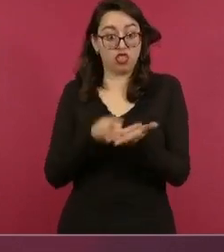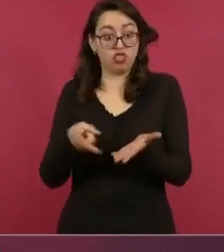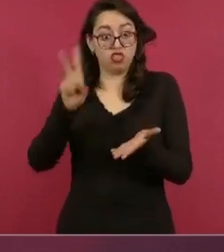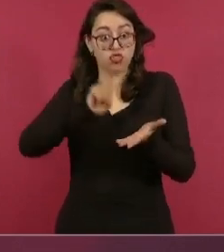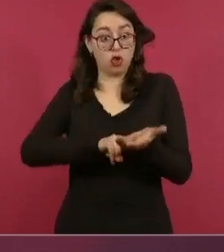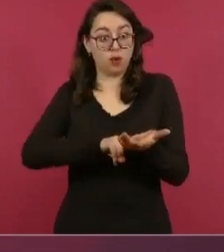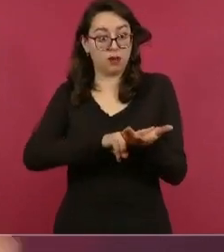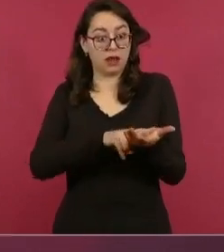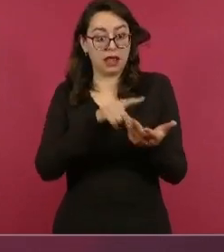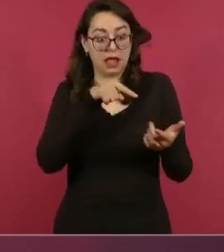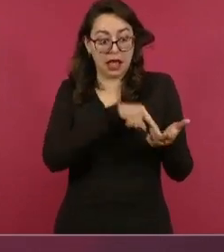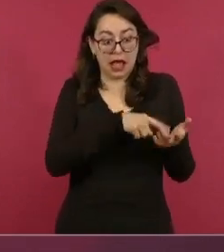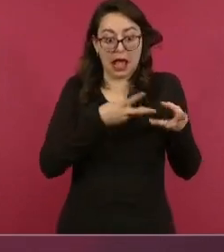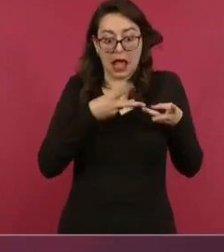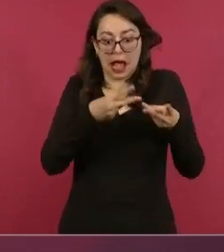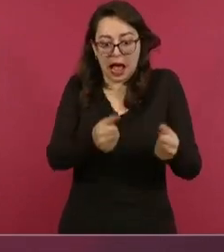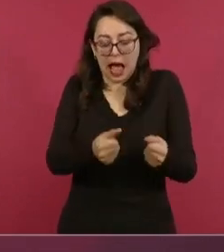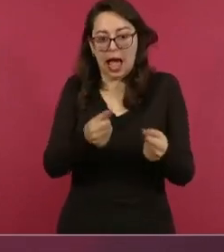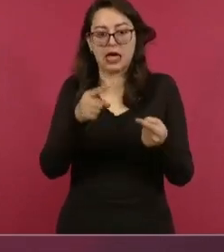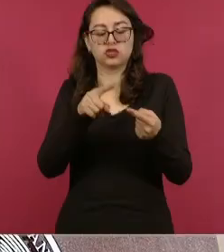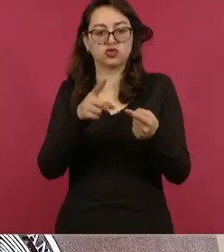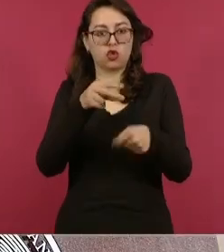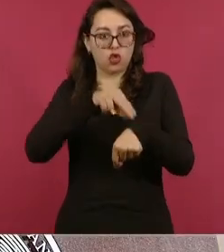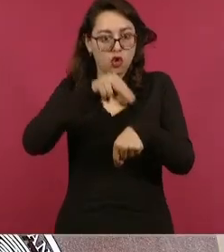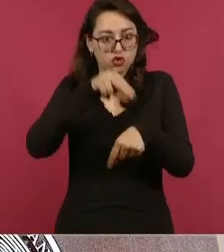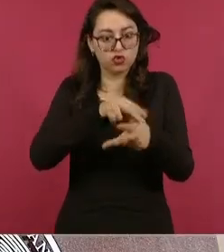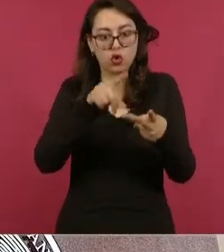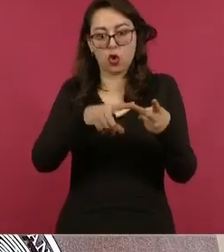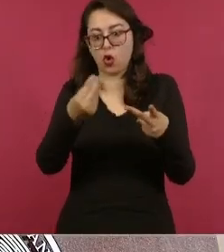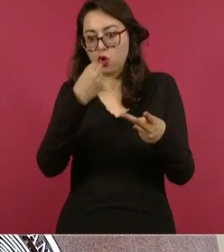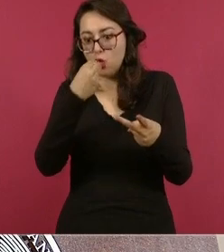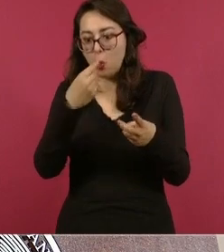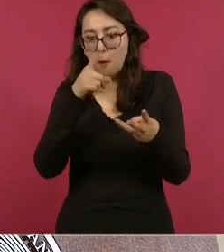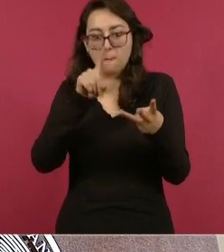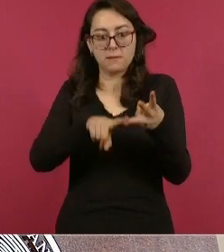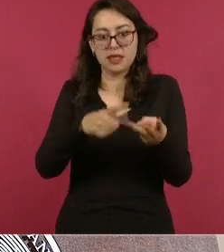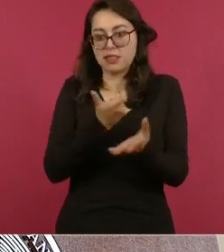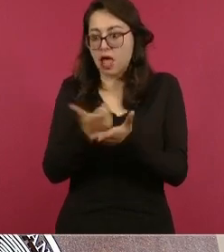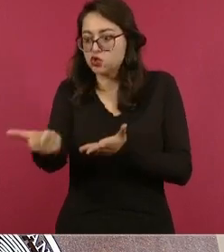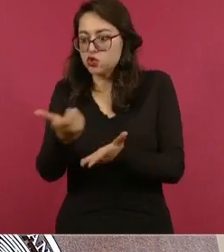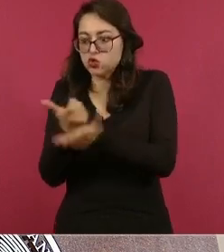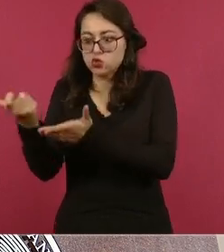este tipo de conceptos como gastos médicos, comidas,